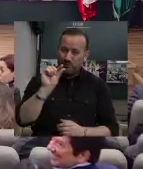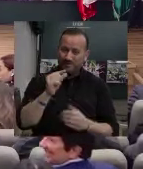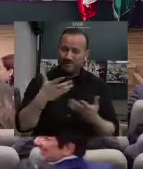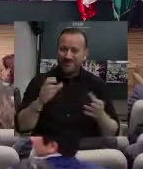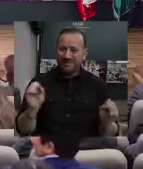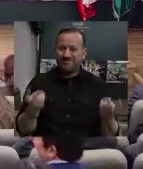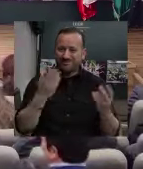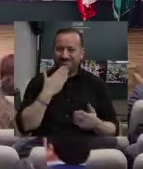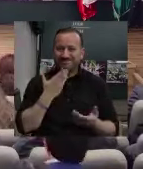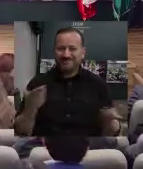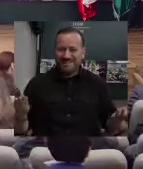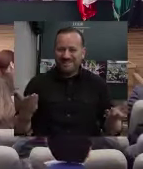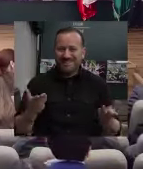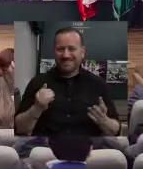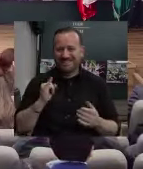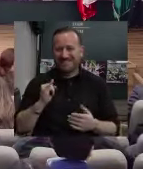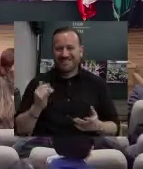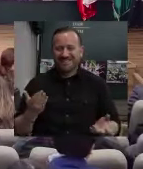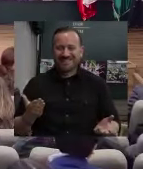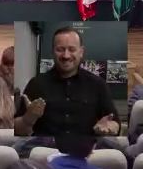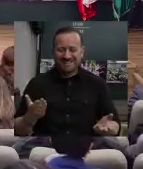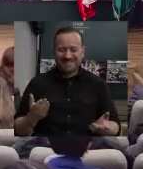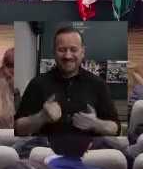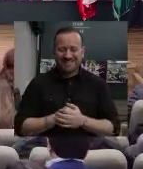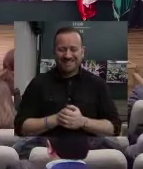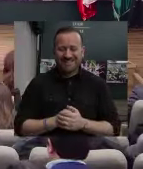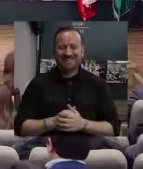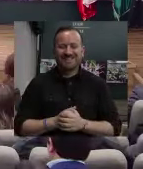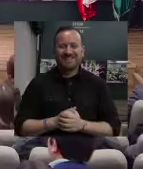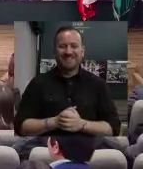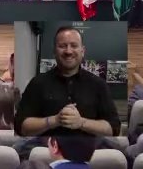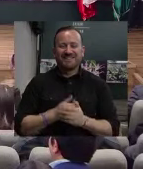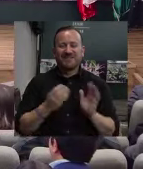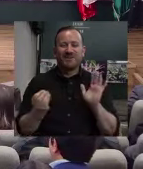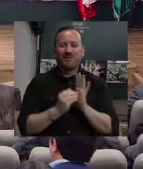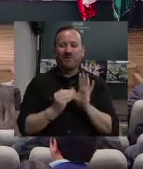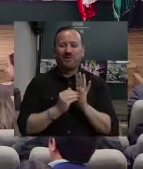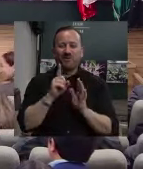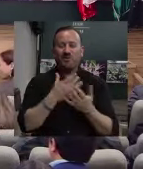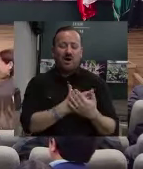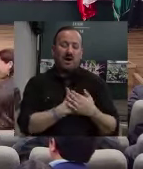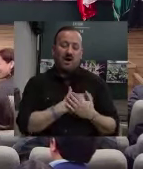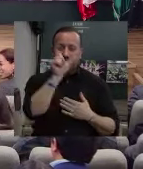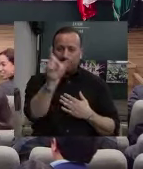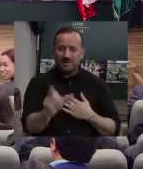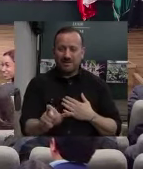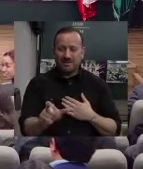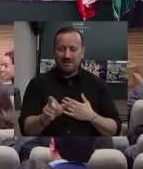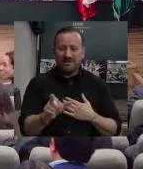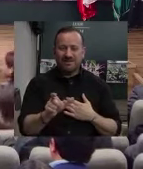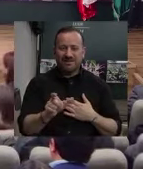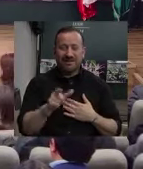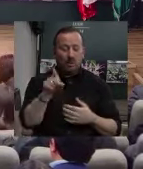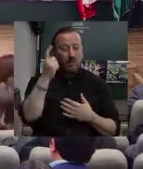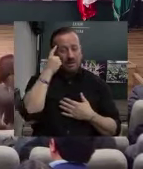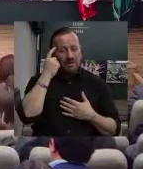sobrevivimos cierto Sí cuando uno ama a alguien es que